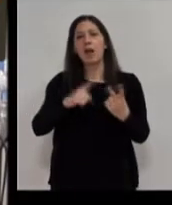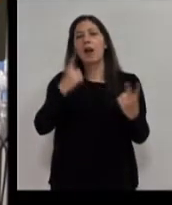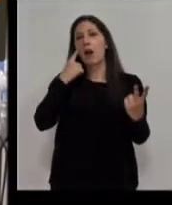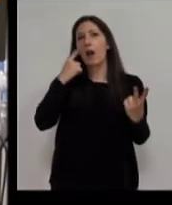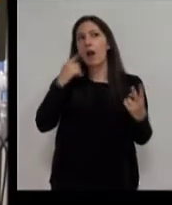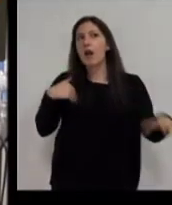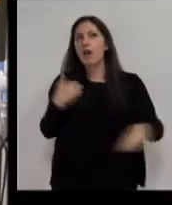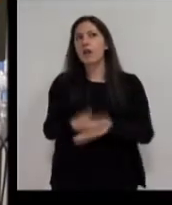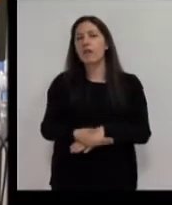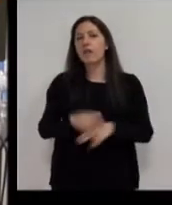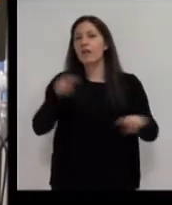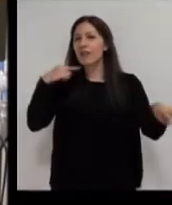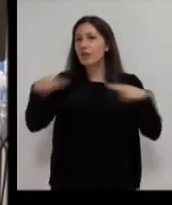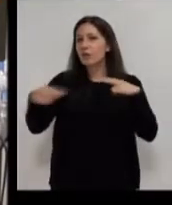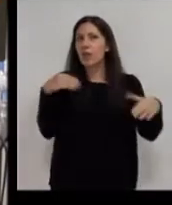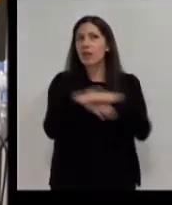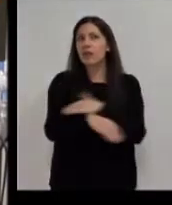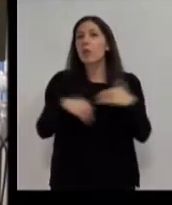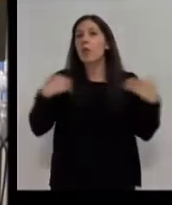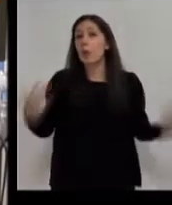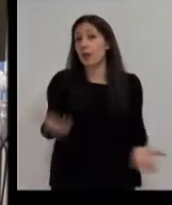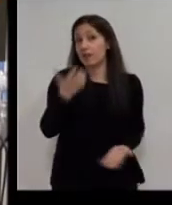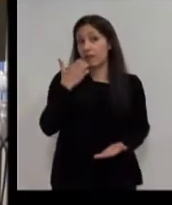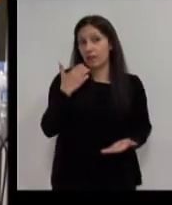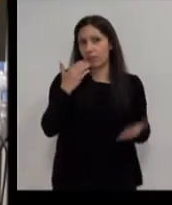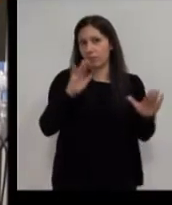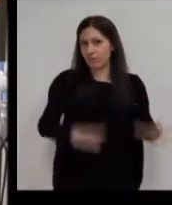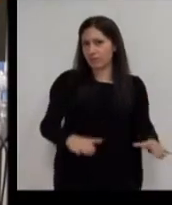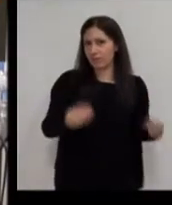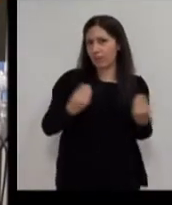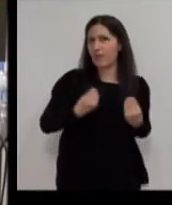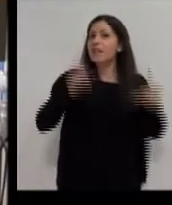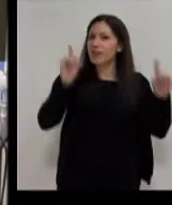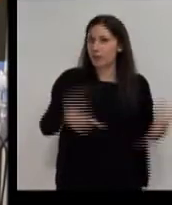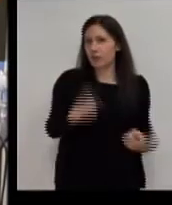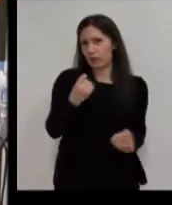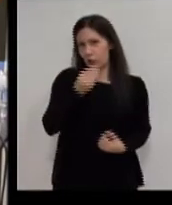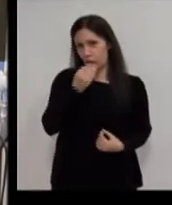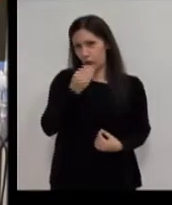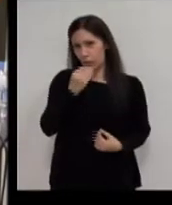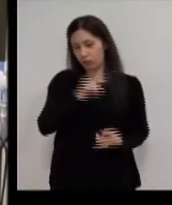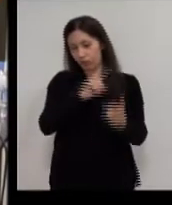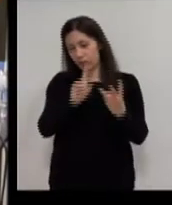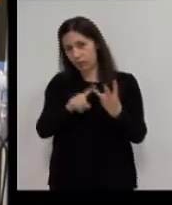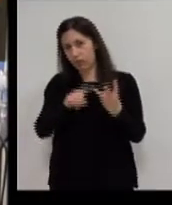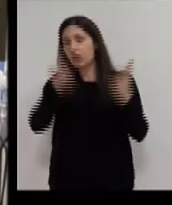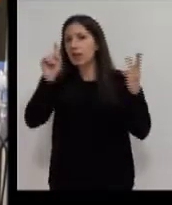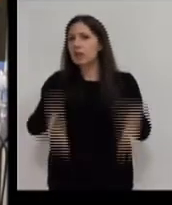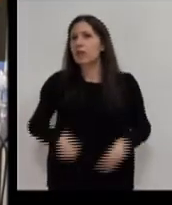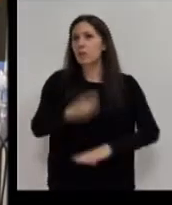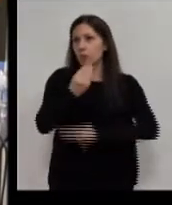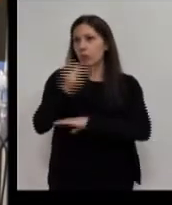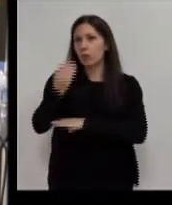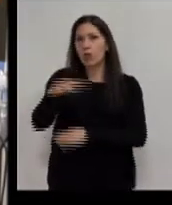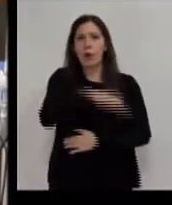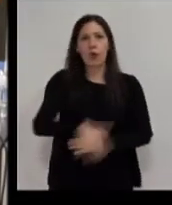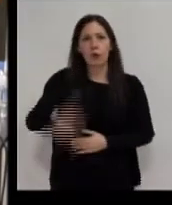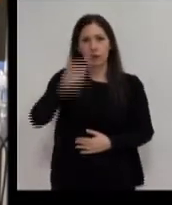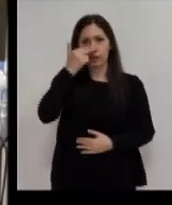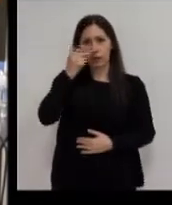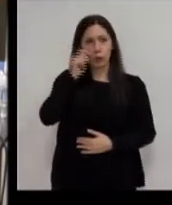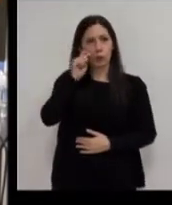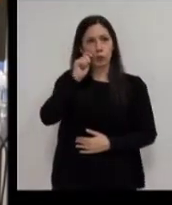en España, pasamos a ver cuáles son los restaurantes, porque una vez que vas a alojarte necesitas comer, luego pasamos a